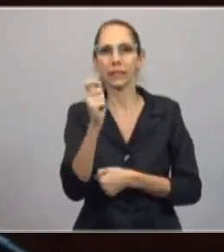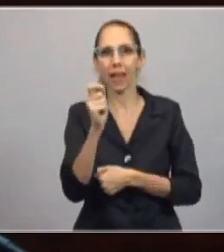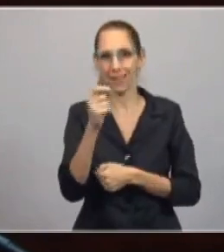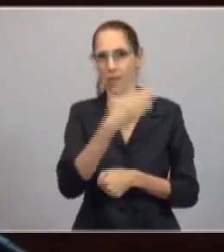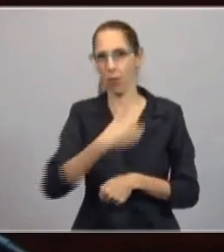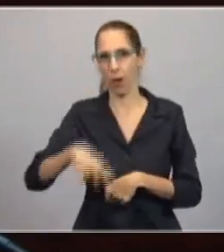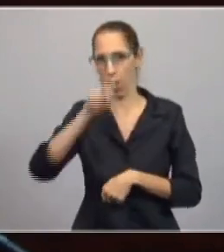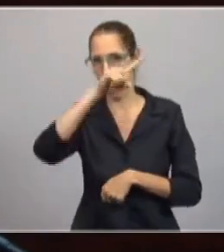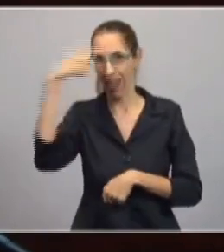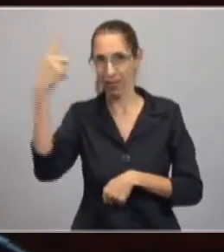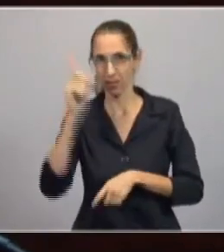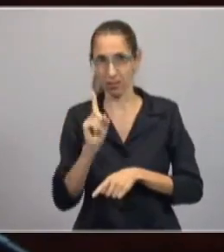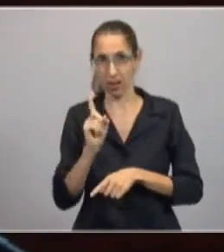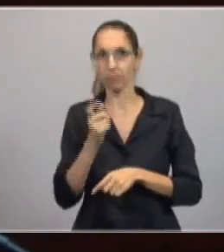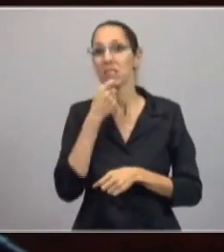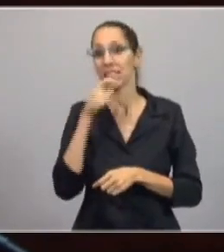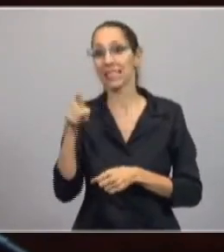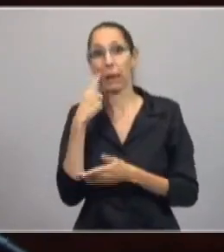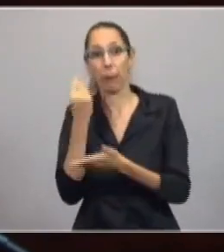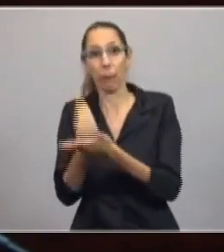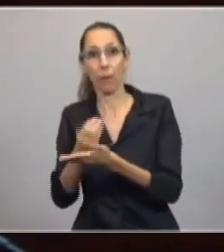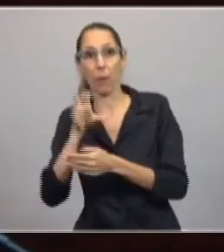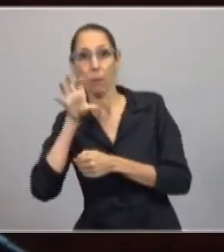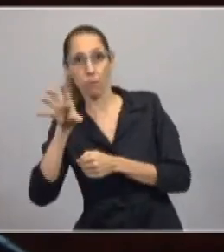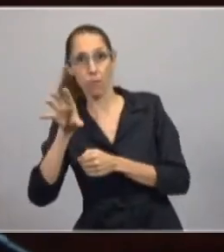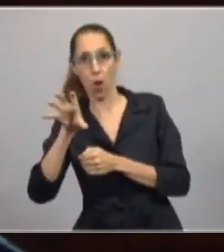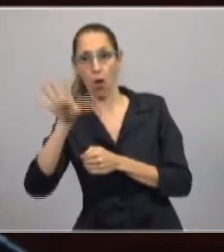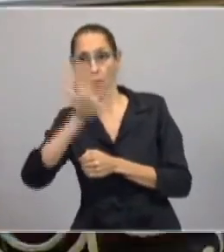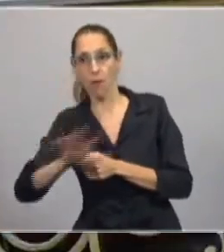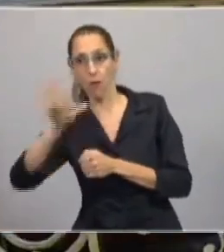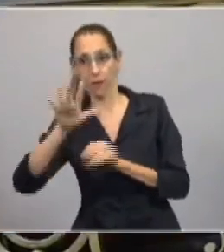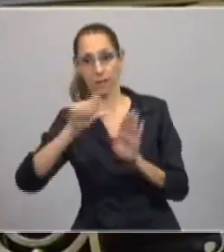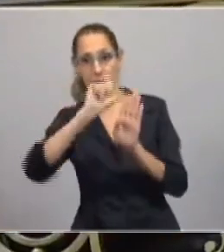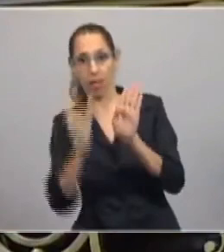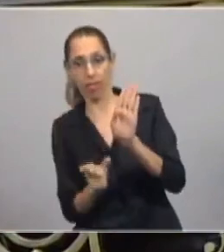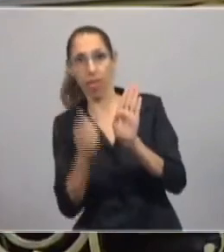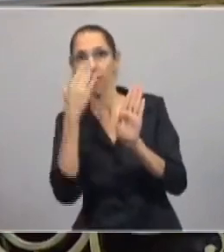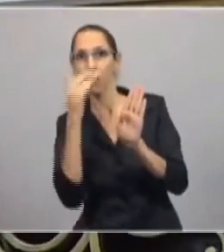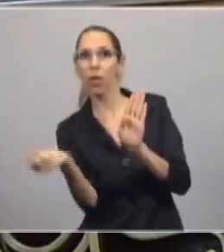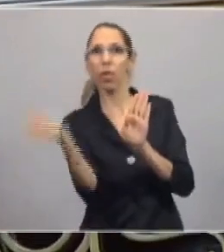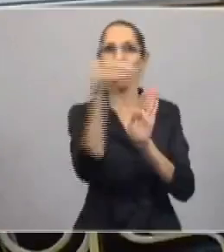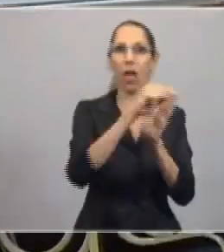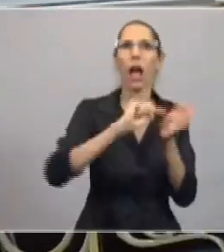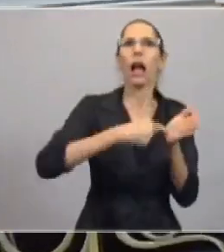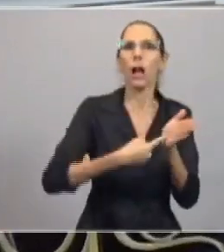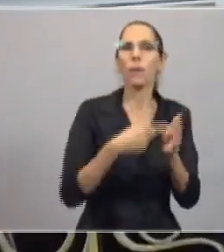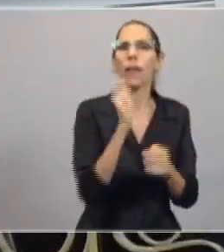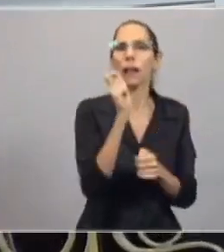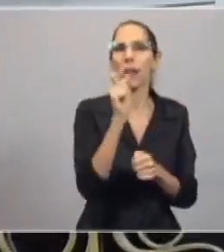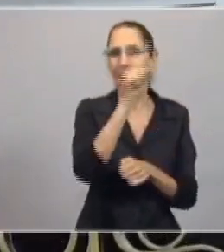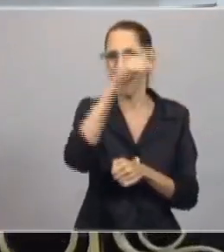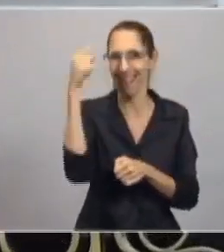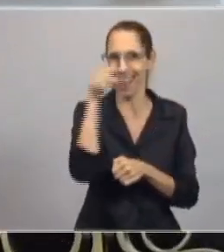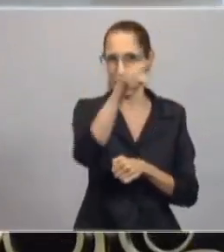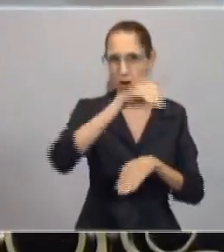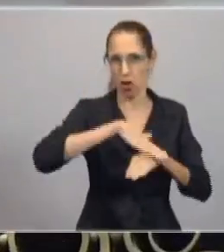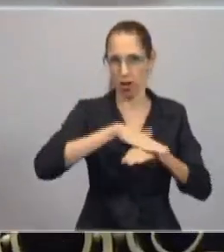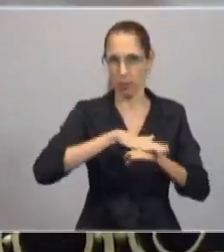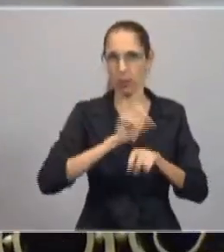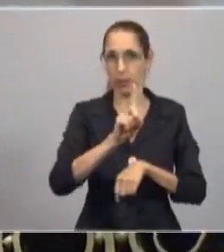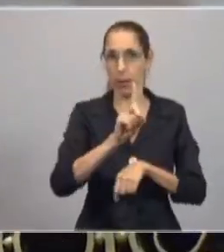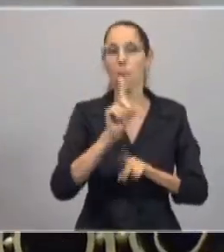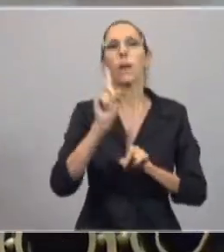pasajes entre Capital Federal y la provincia, el subsidio lo paga la Nación. Pero los que son para las líneas